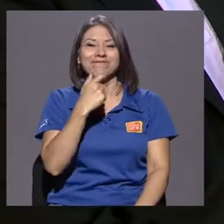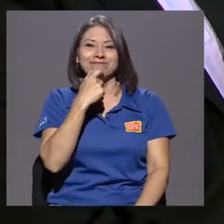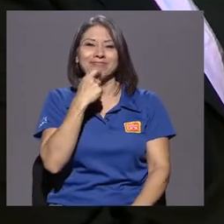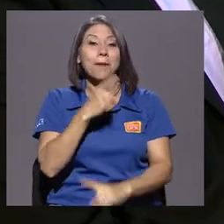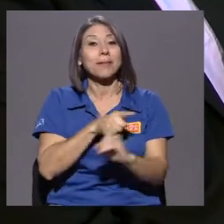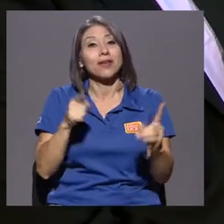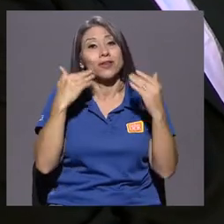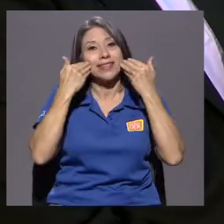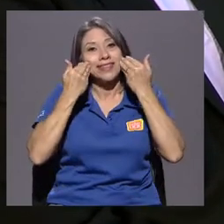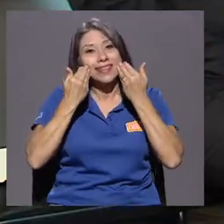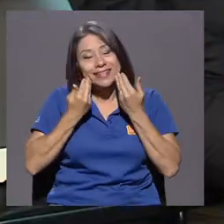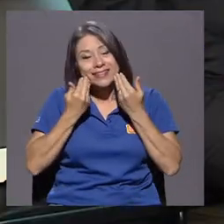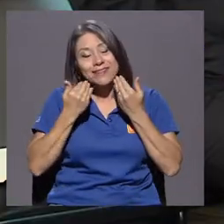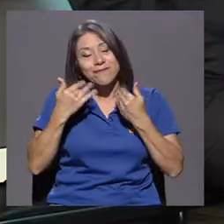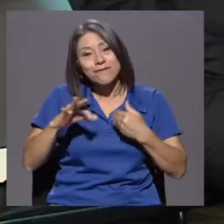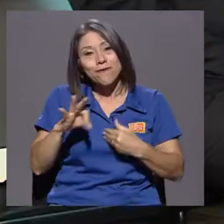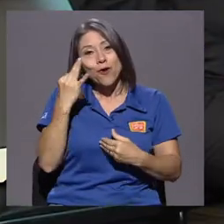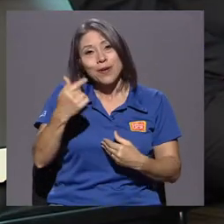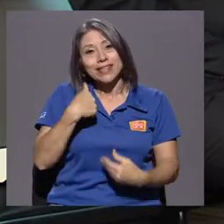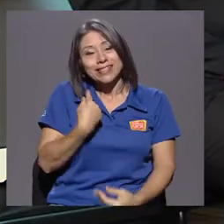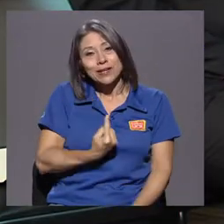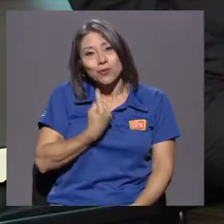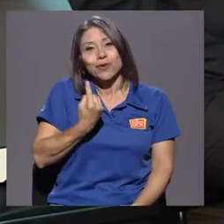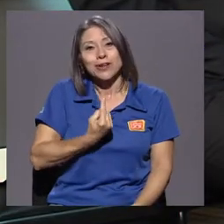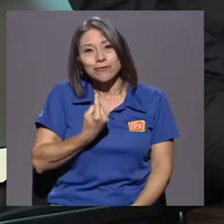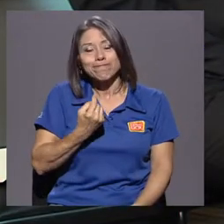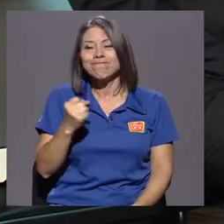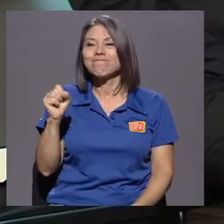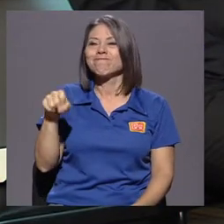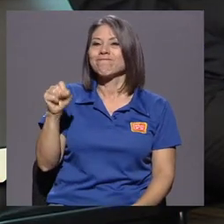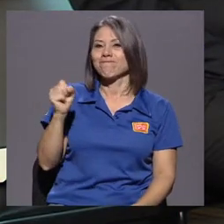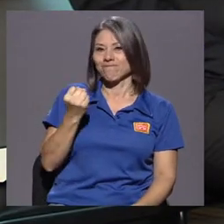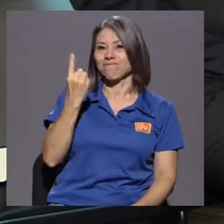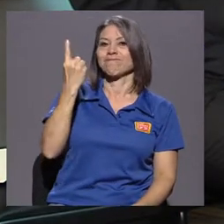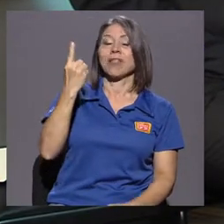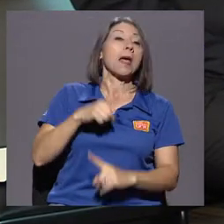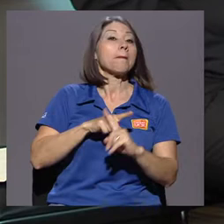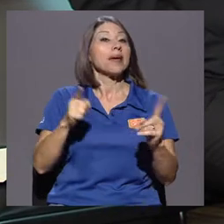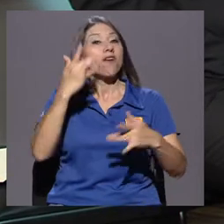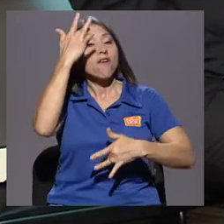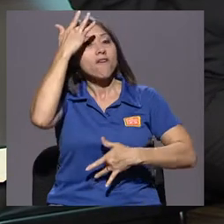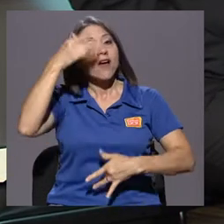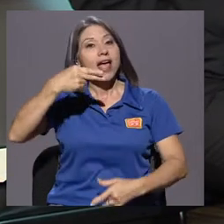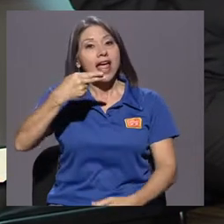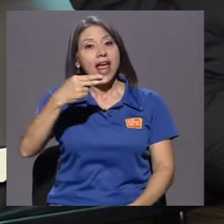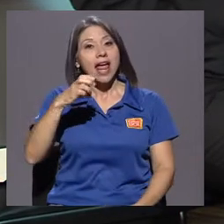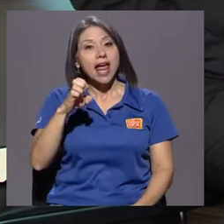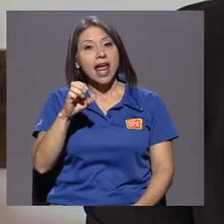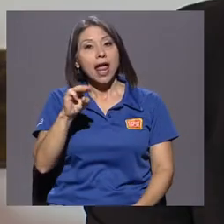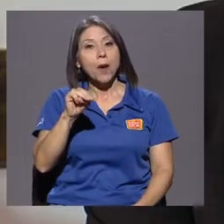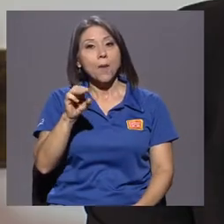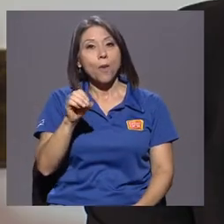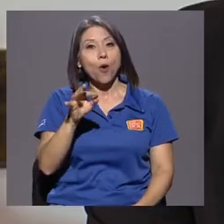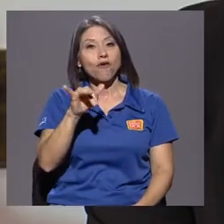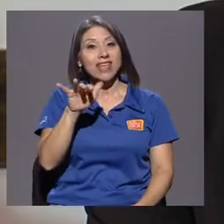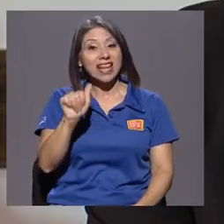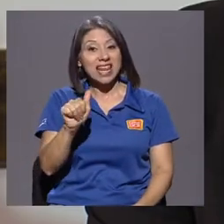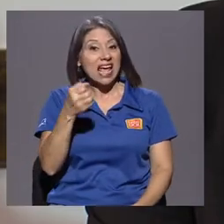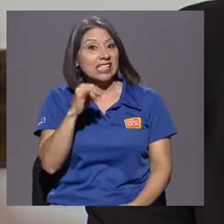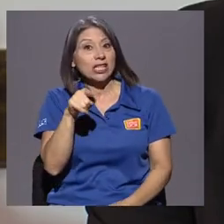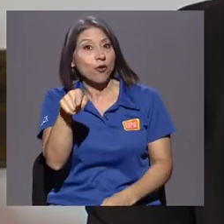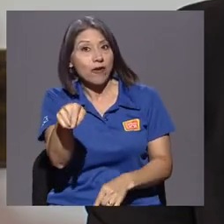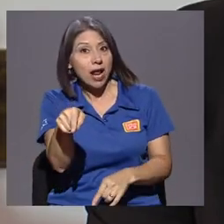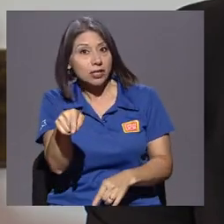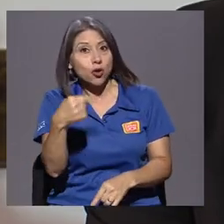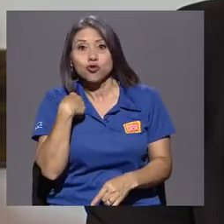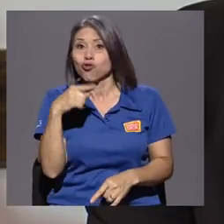del ser único mal lo sé pero no pero fíjate que no la hemofilia sí si no hubiera sido por la hemofilia yo no habría sido escritor ni habría